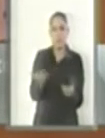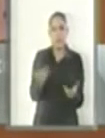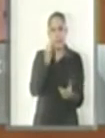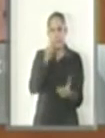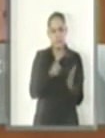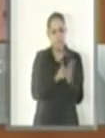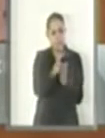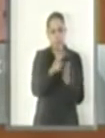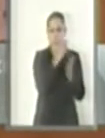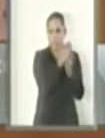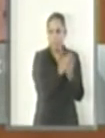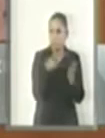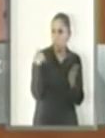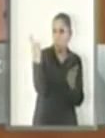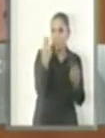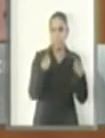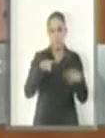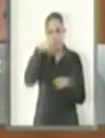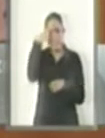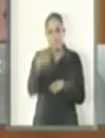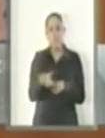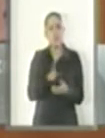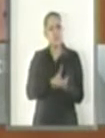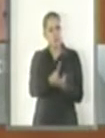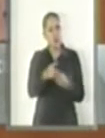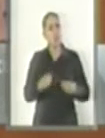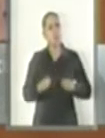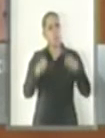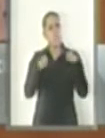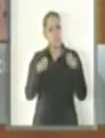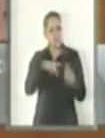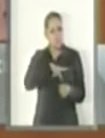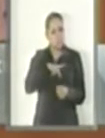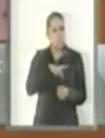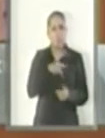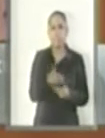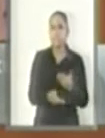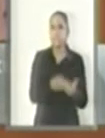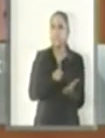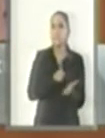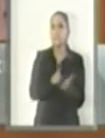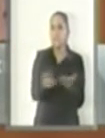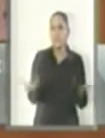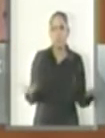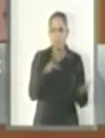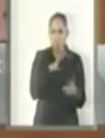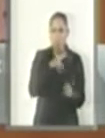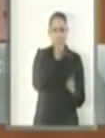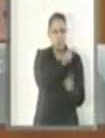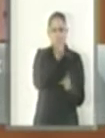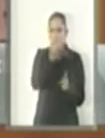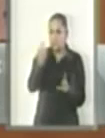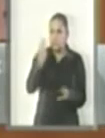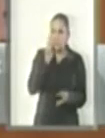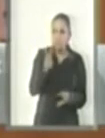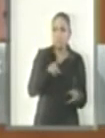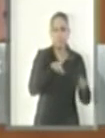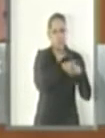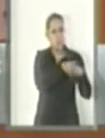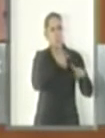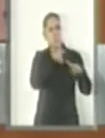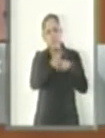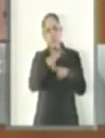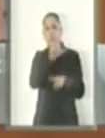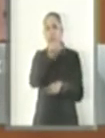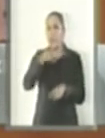los asesinatos de servidores públicos, pues también hay que sumar los asesinatos y agresiones a periodistas,